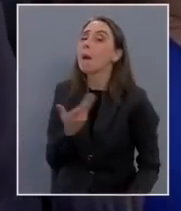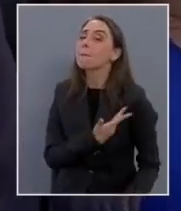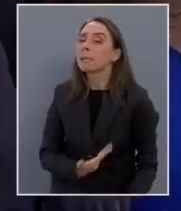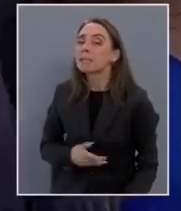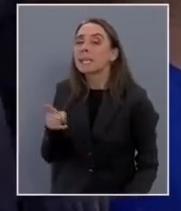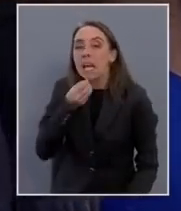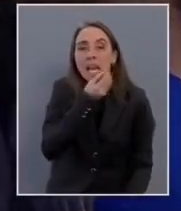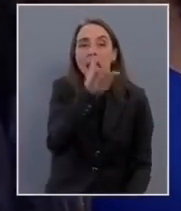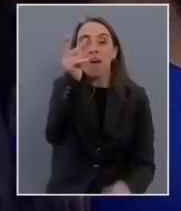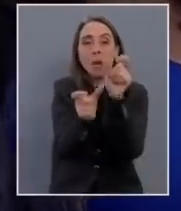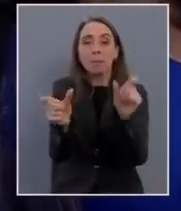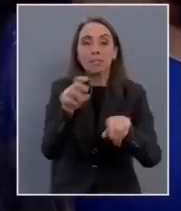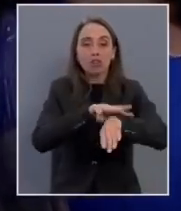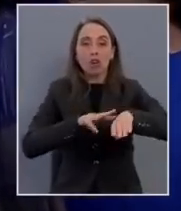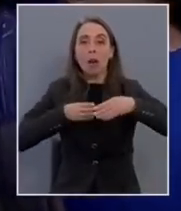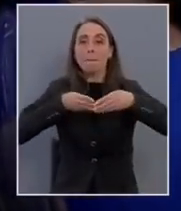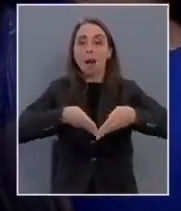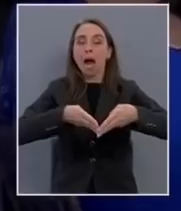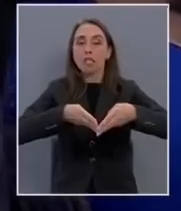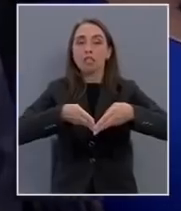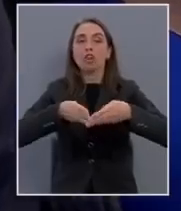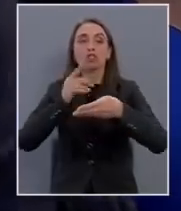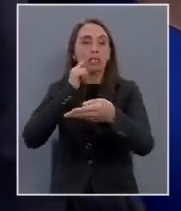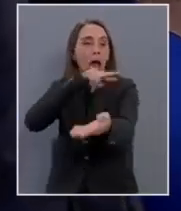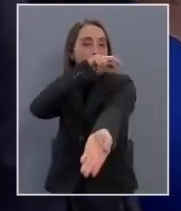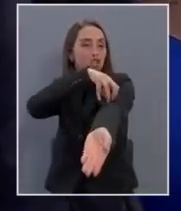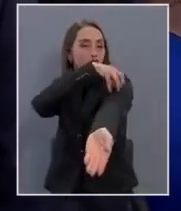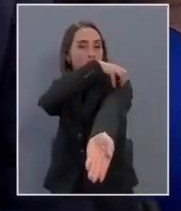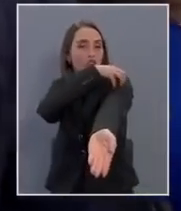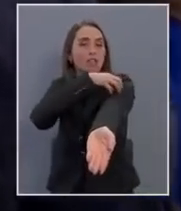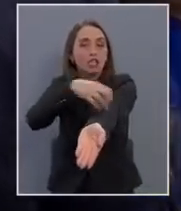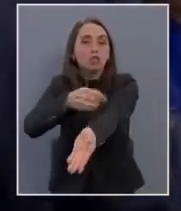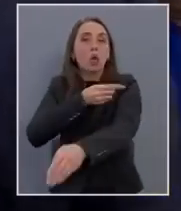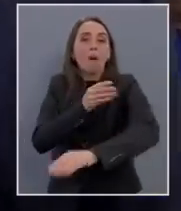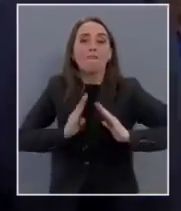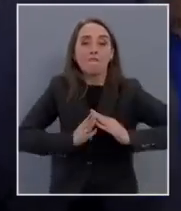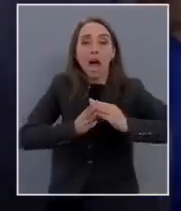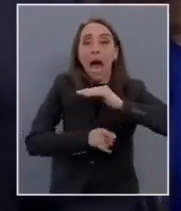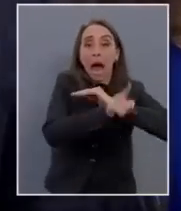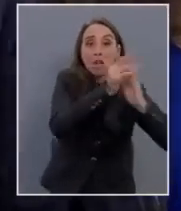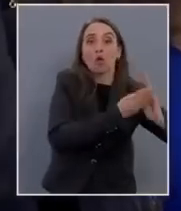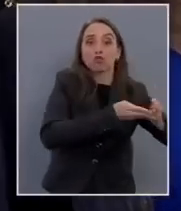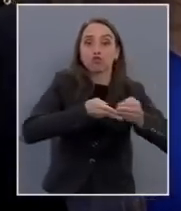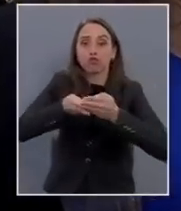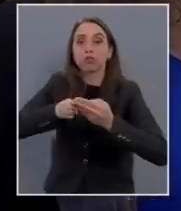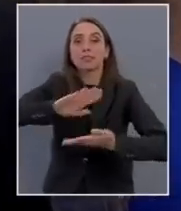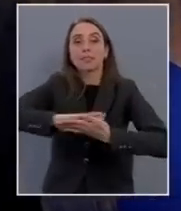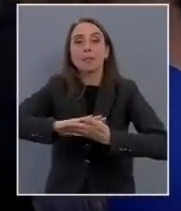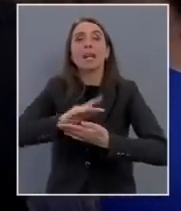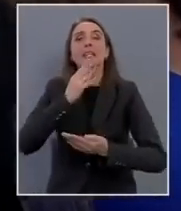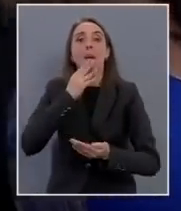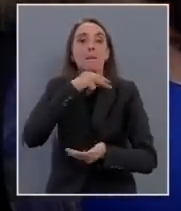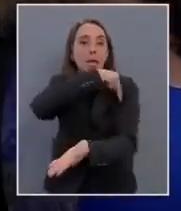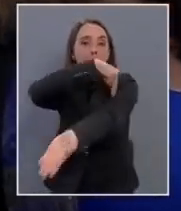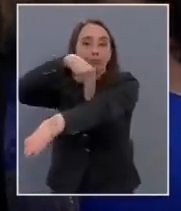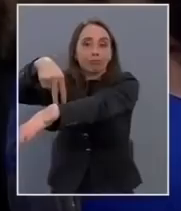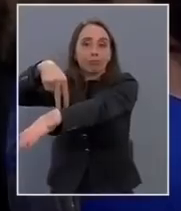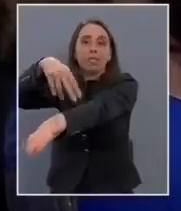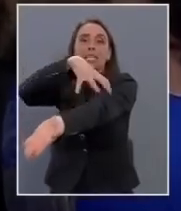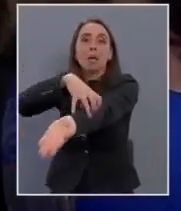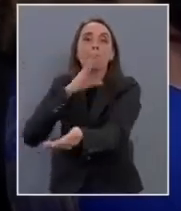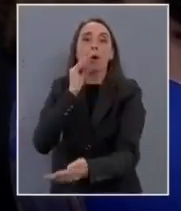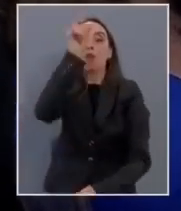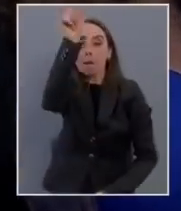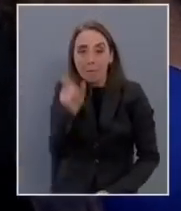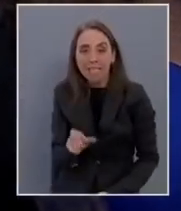es su mensaje para los marinos que están hasta ahora desplegados en el norte, en el sur? Muchos de ellos en alta mar, pero también otros en tierra y en la región del Biobío. ¿Qué le puede decir a ellos, al